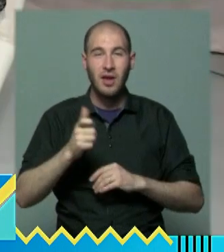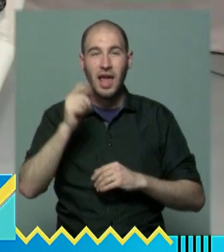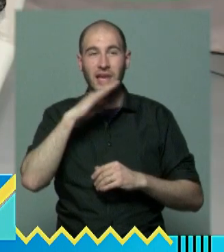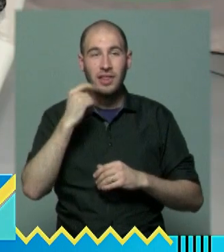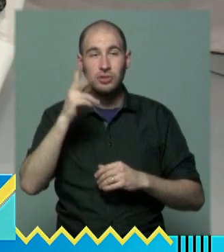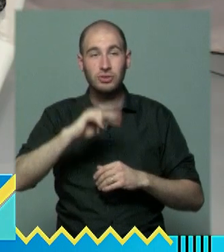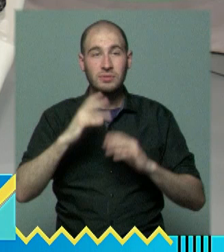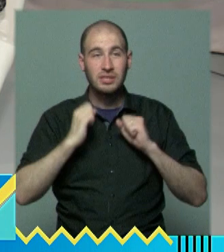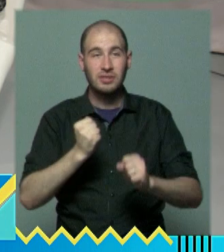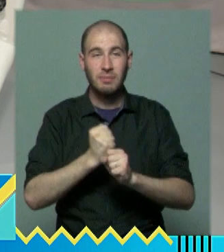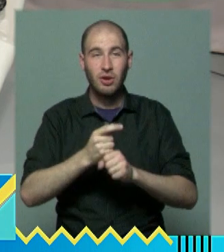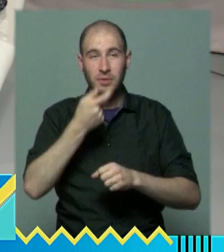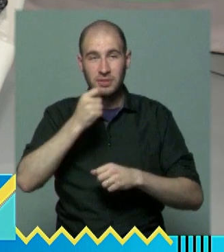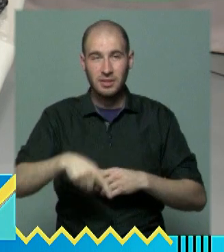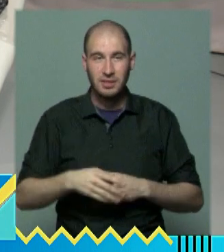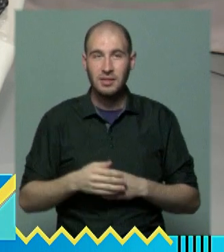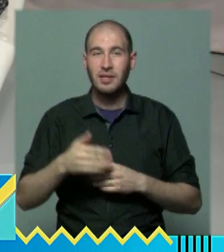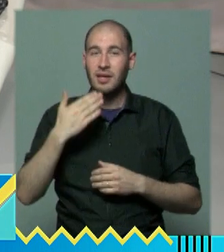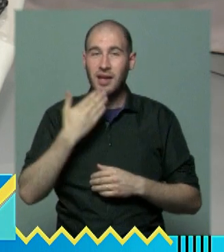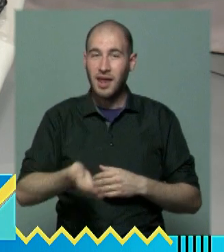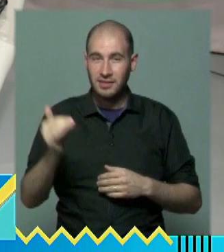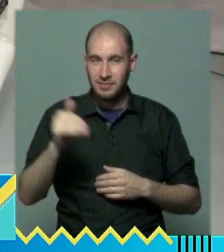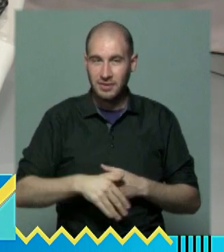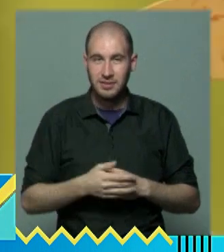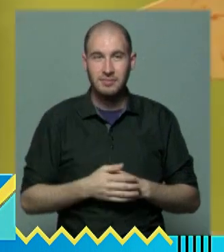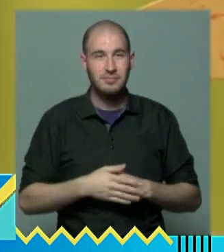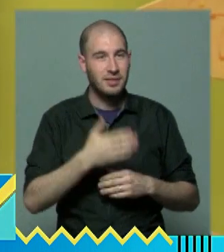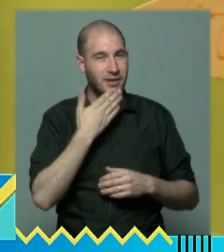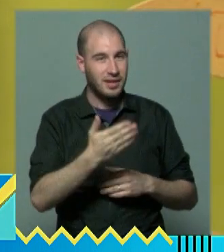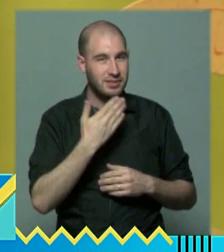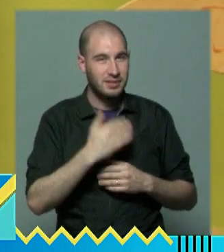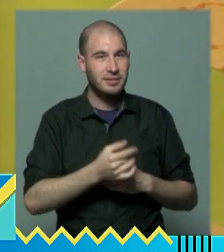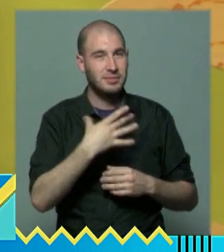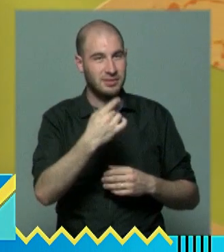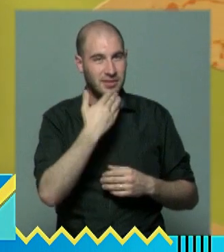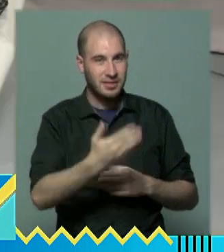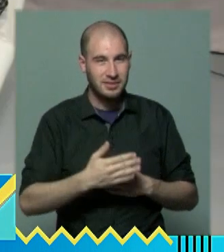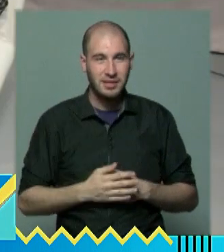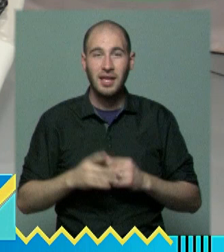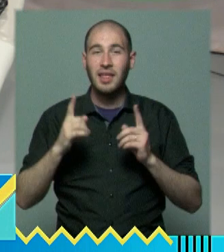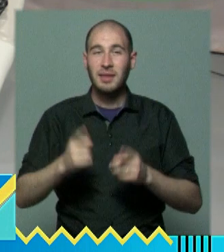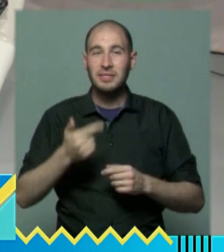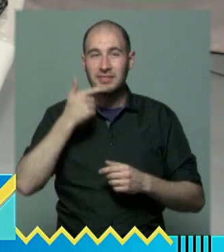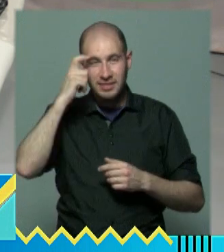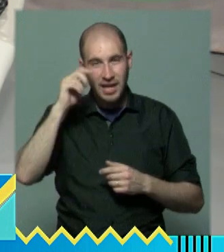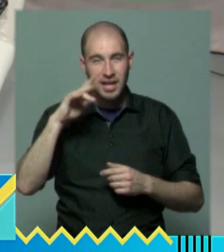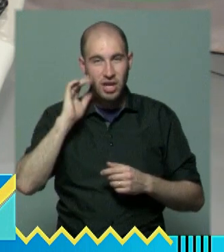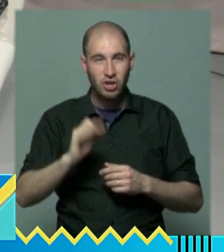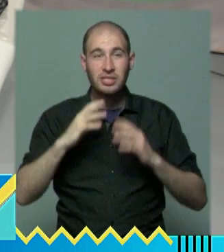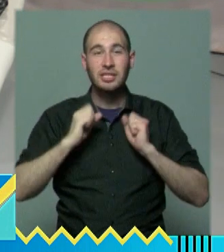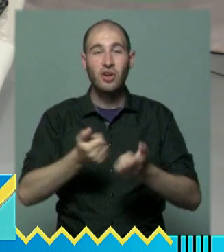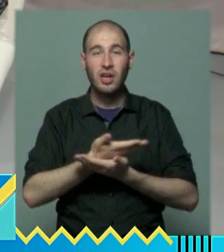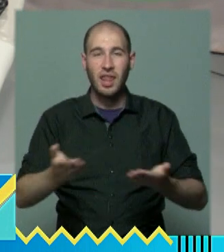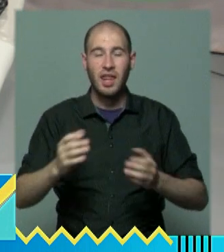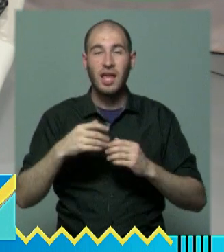Jofré, subsecretario de Trabajo de la provincia de Mendoza. Gracias, Alejandro, por estar acá nuevamente. Gracias por invitar. También está Sergio Jiménez, secretario general